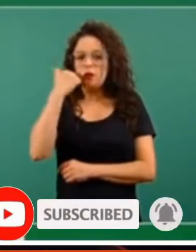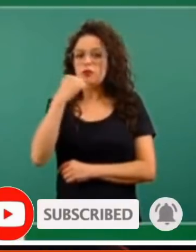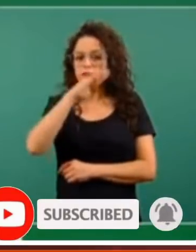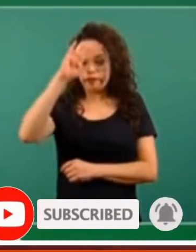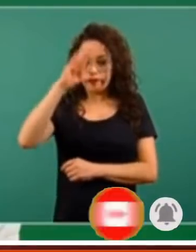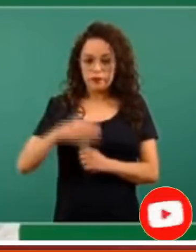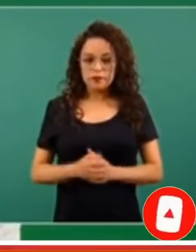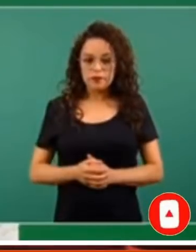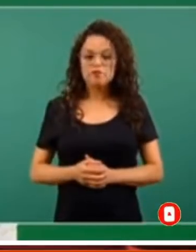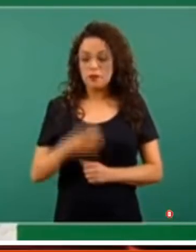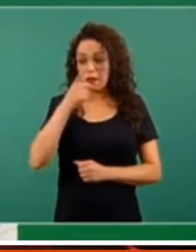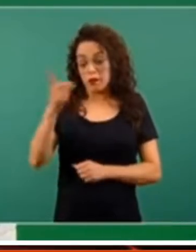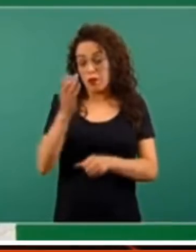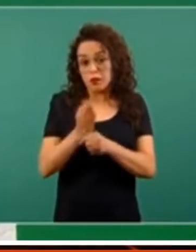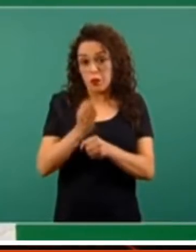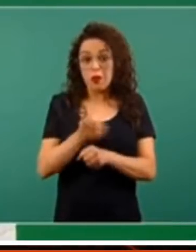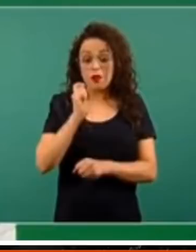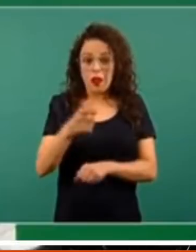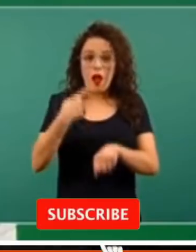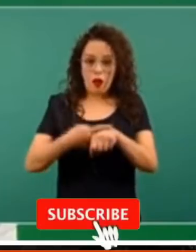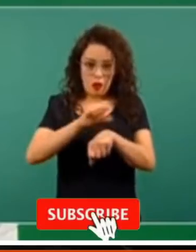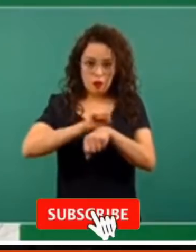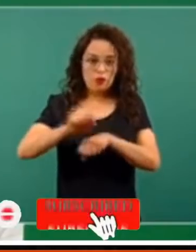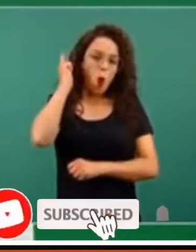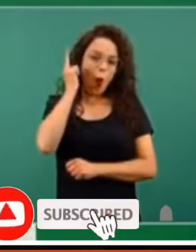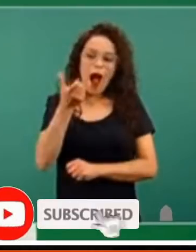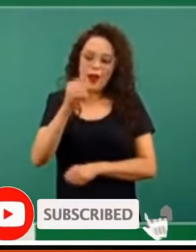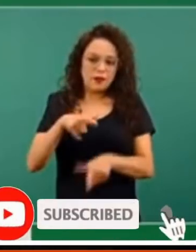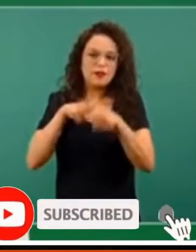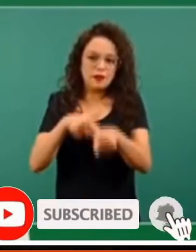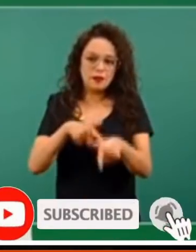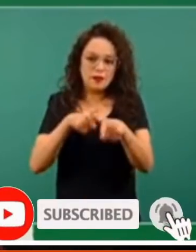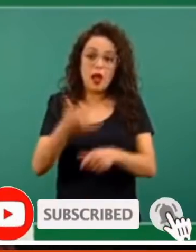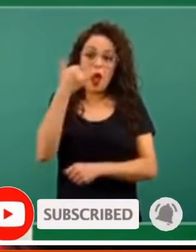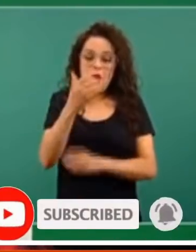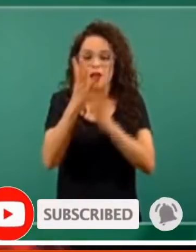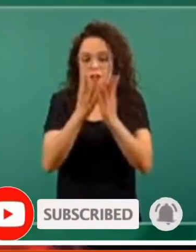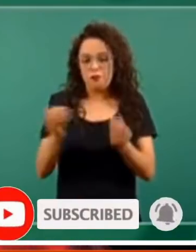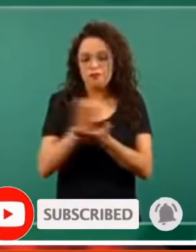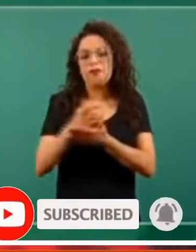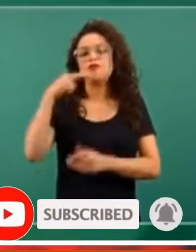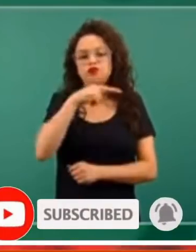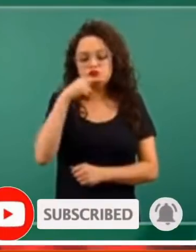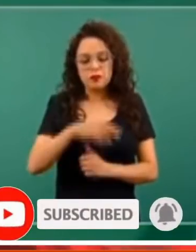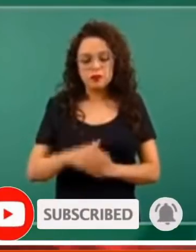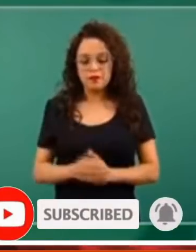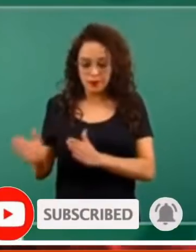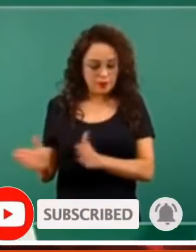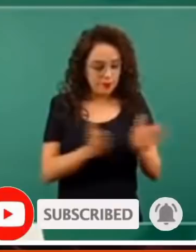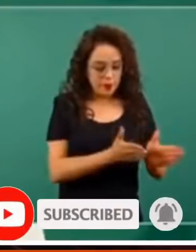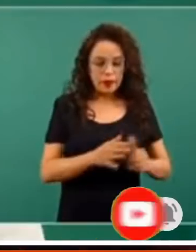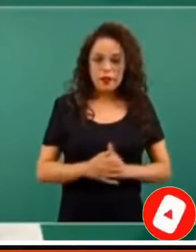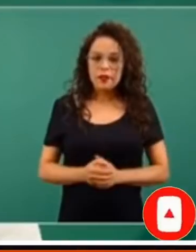teniendo enfermedad leve. Ojalá siga así y ojalá se recupere pronto. Respecto a lo que se puede interpretar a partir de un